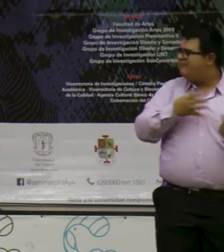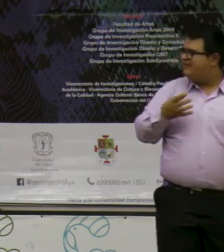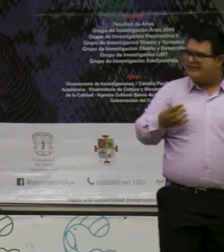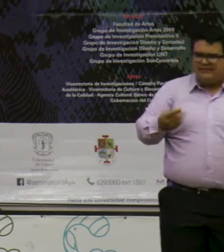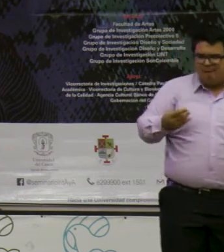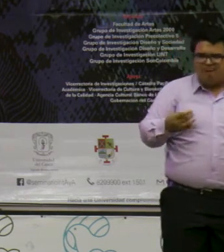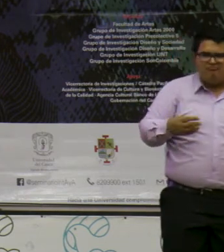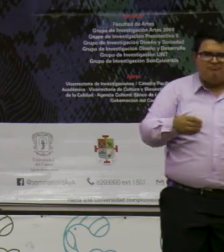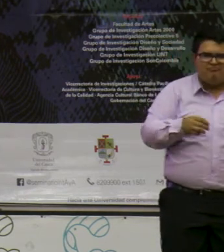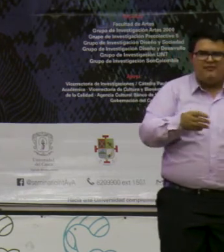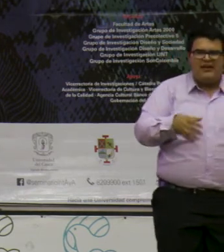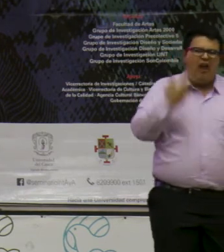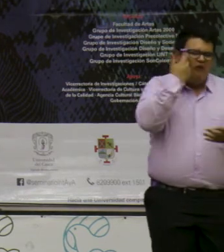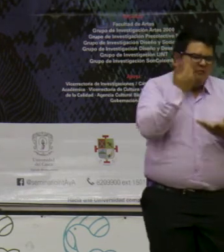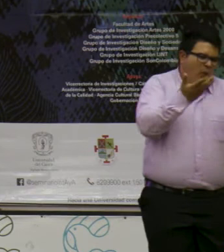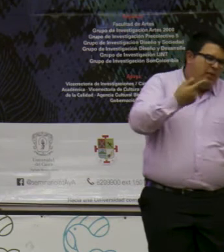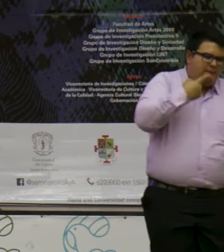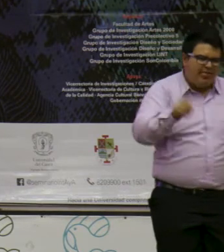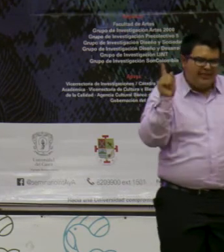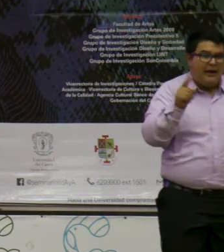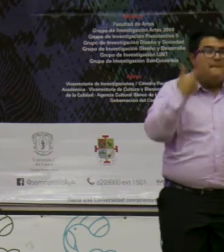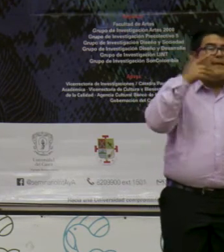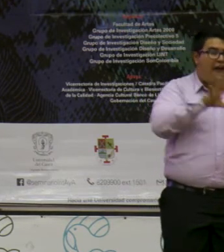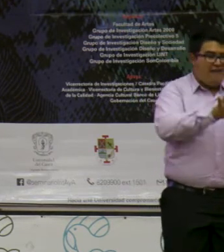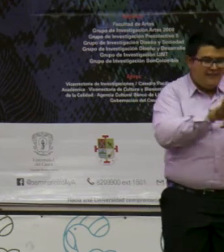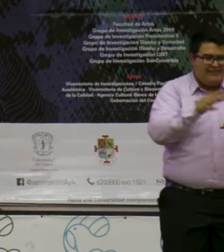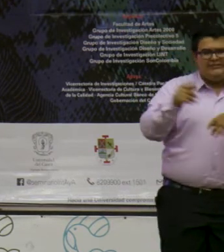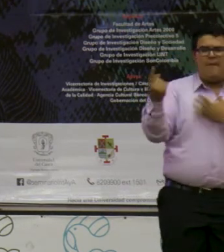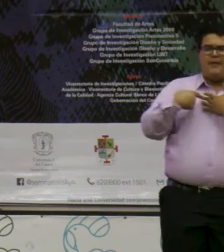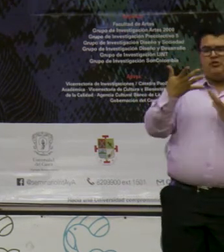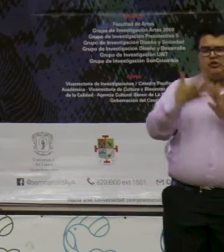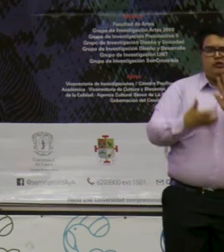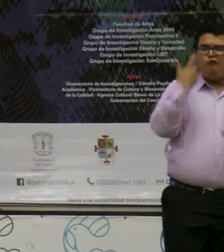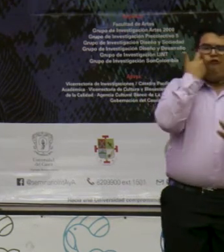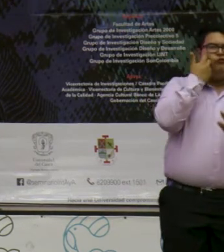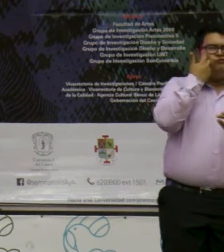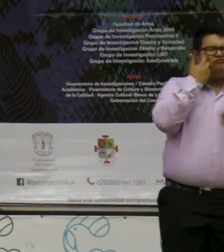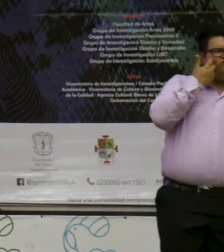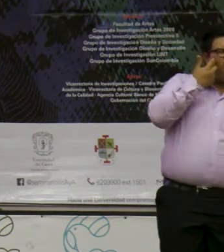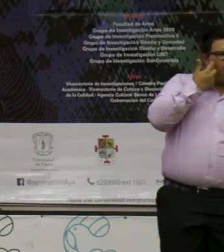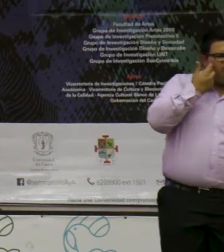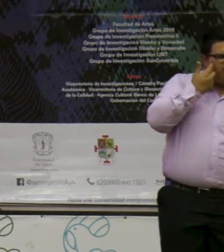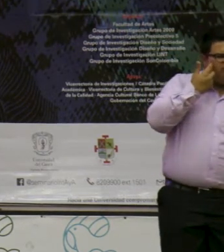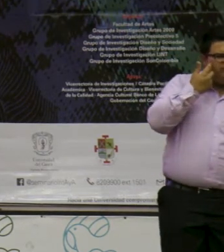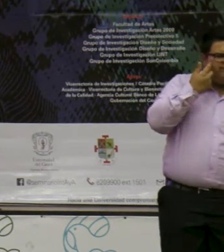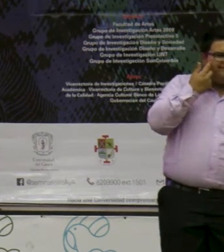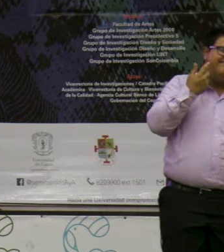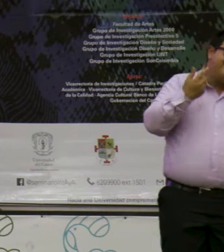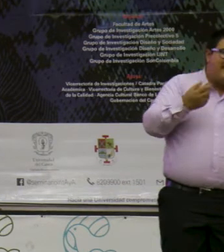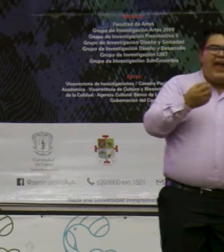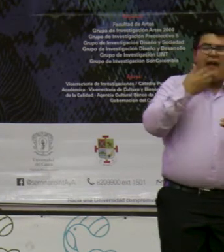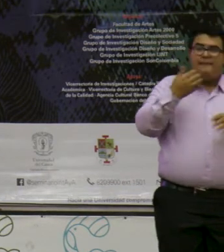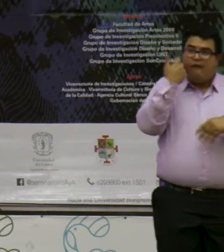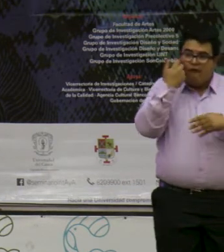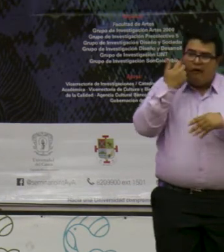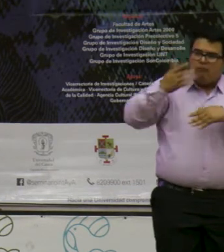Los síndromes tienen como característica es que es una especie de cuadro clínico en el cual se detecta algo que puede derivar en